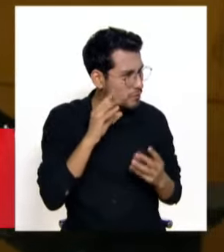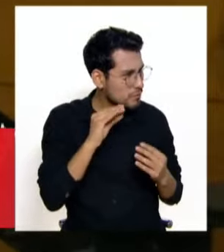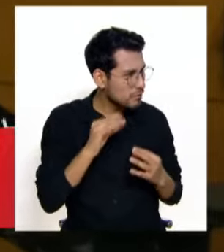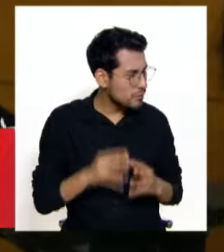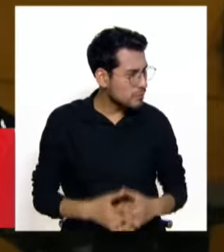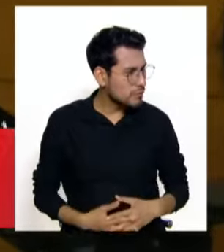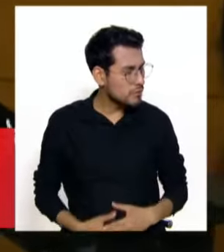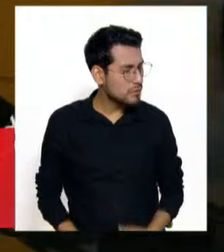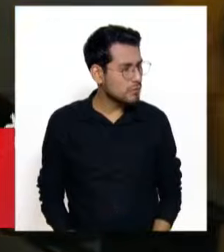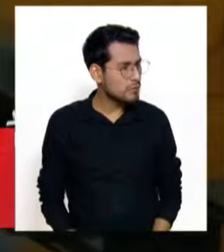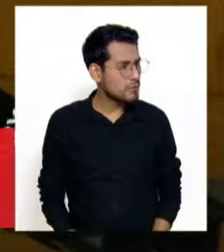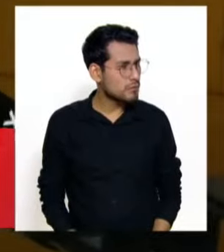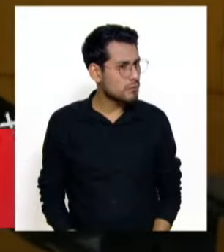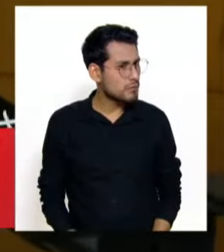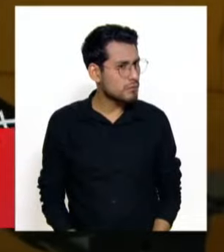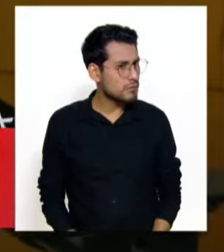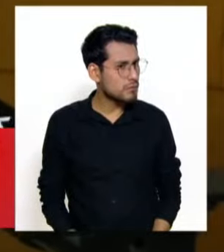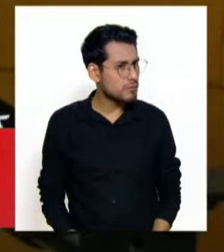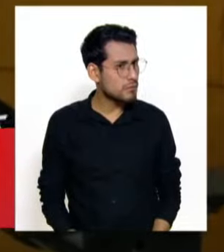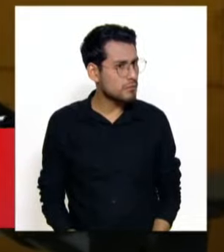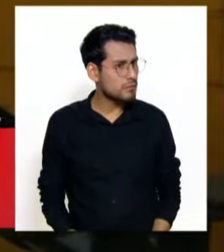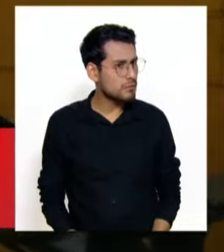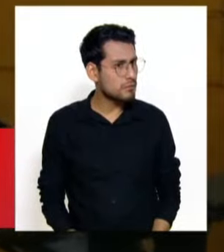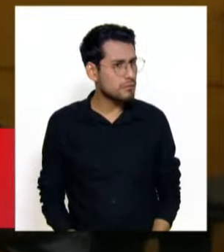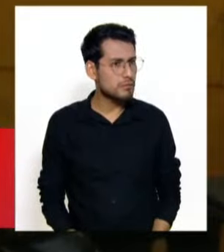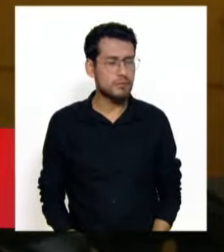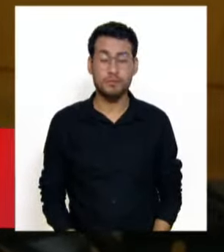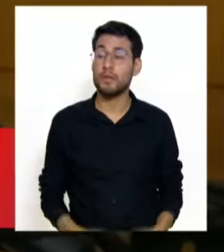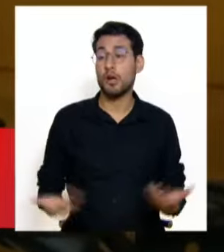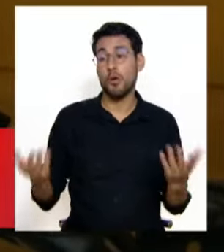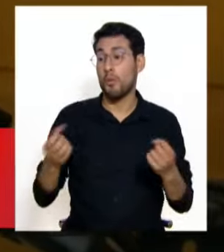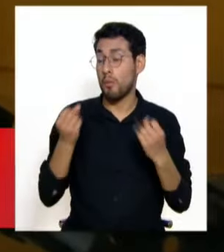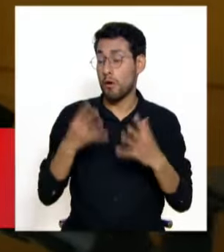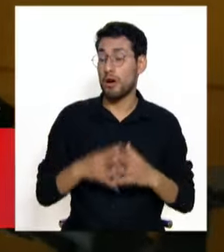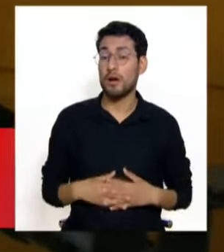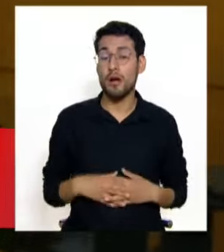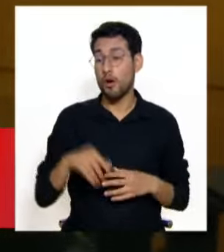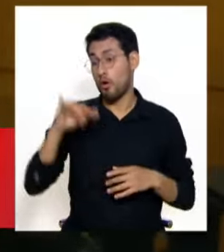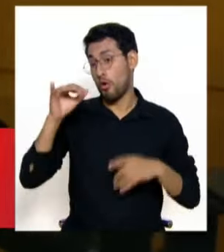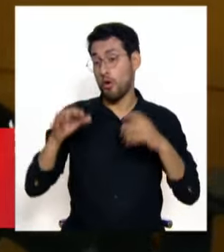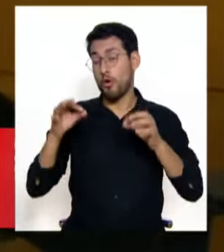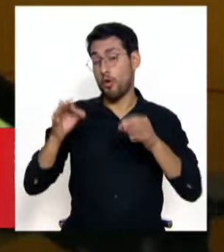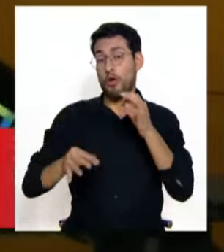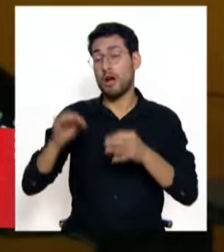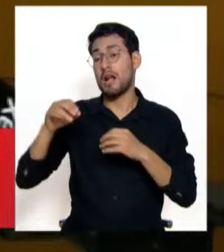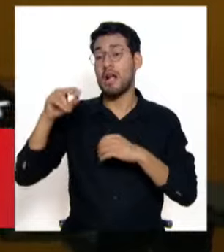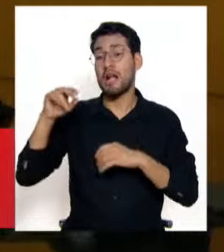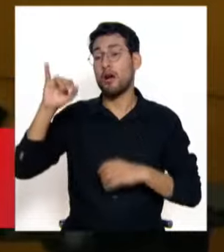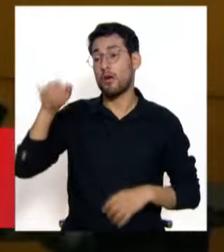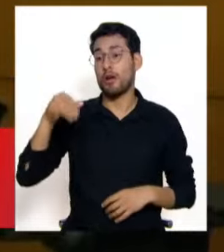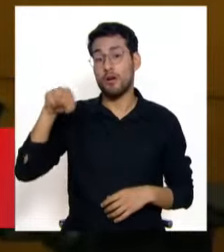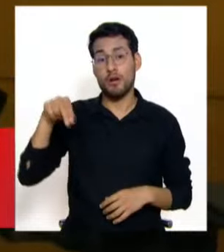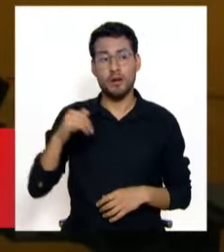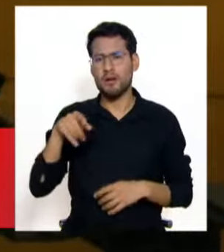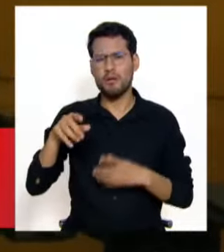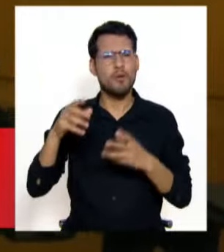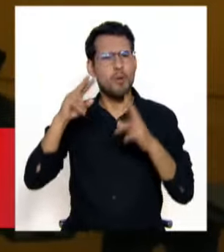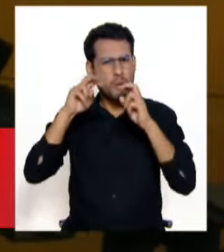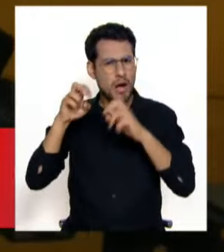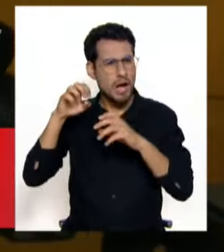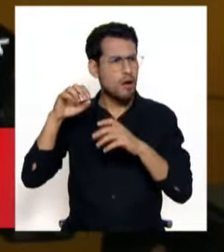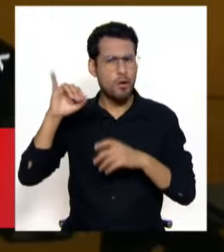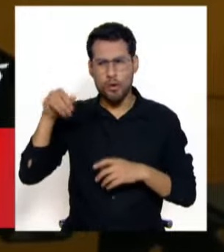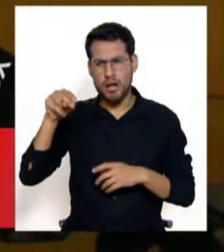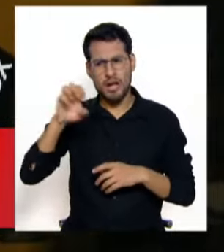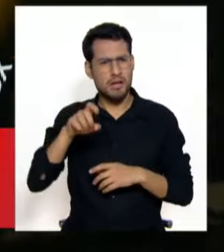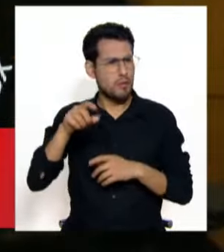conocer la parte técnica del Jurado Nacional de Elecciones. Bueno, el Jurado Nacional de Elecciones no es la parte técnica para esto, el mismo Congreso